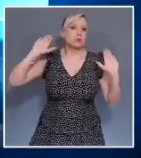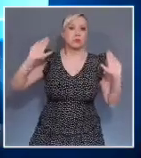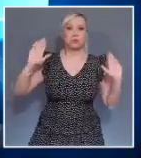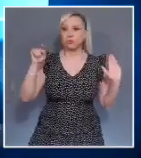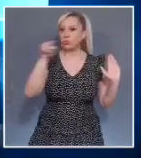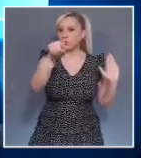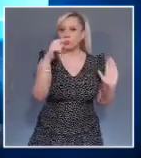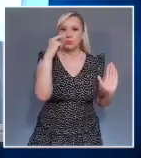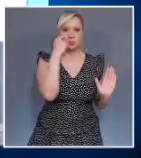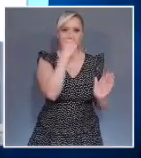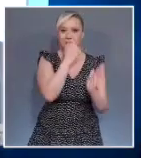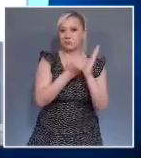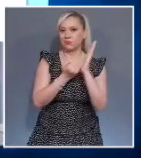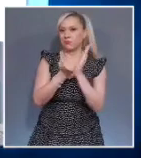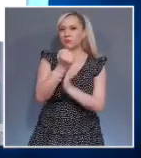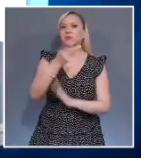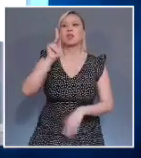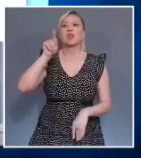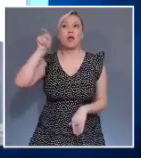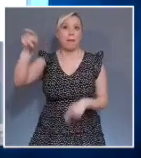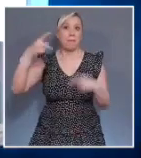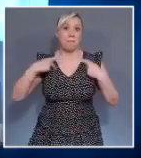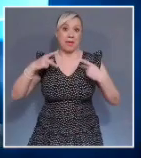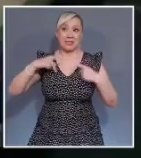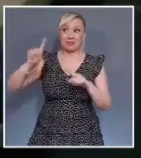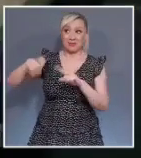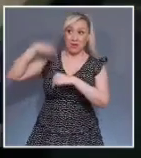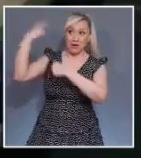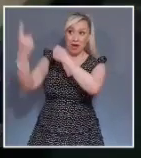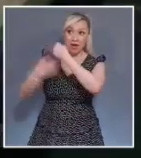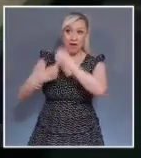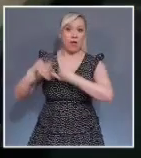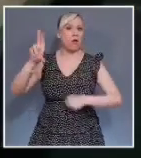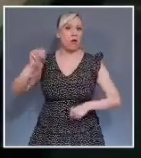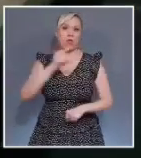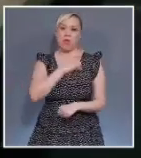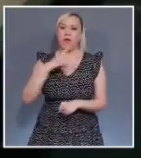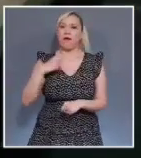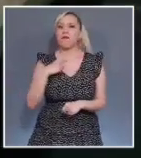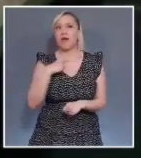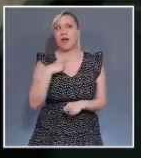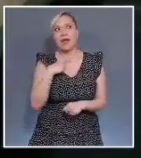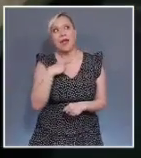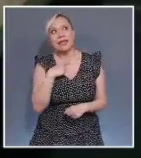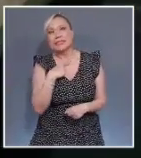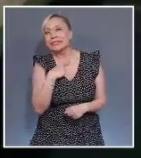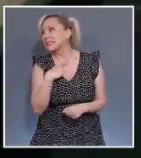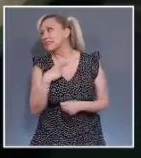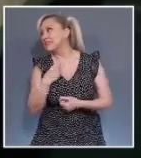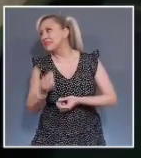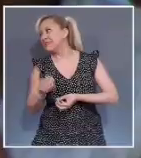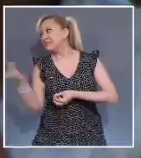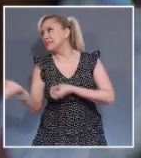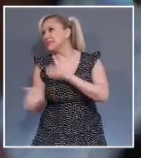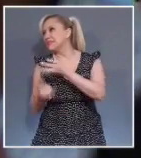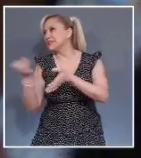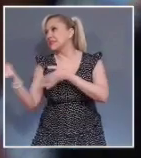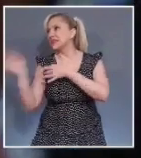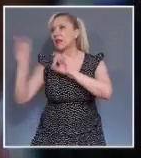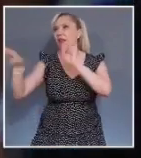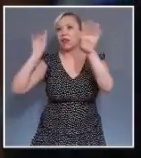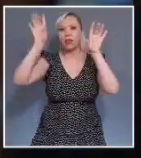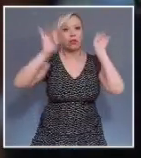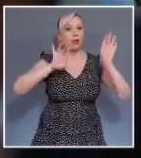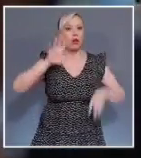contenidos sean compartidos con terceros ajenos a esa conversación. Ello obliga al Estado a garantizar el derecho a la